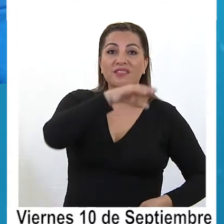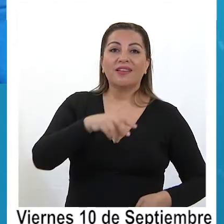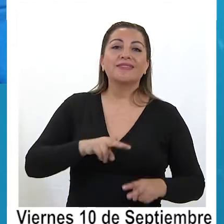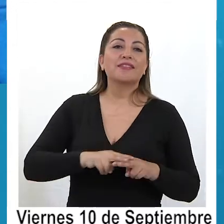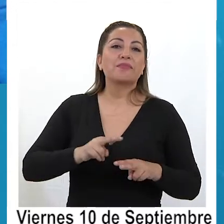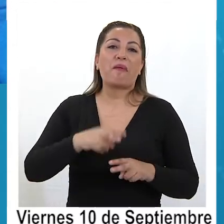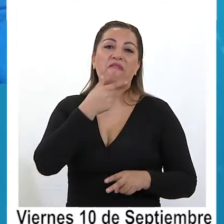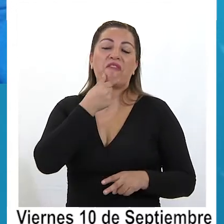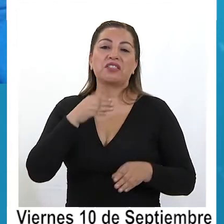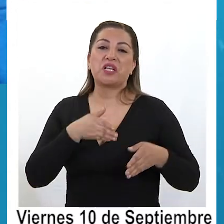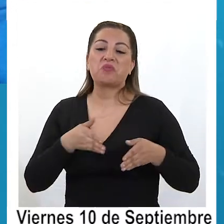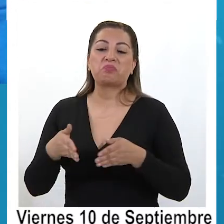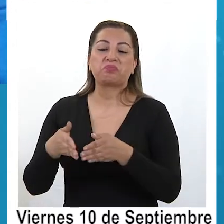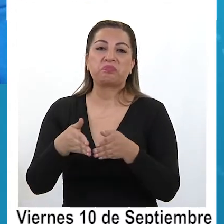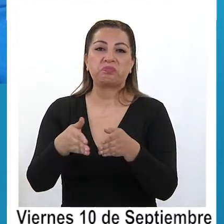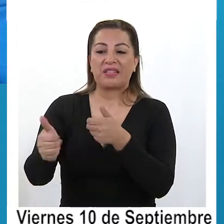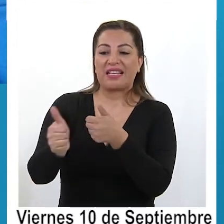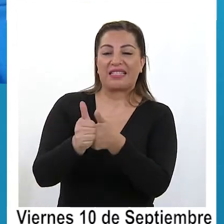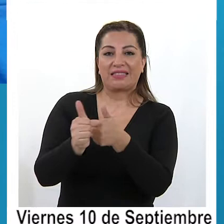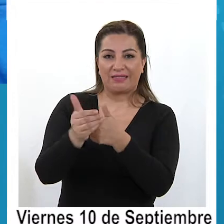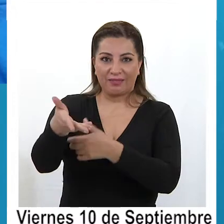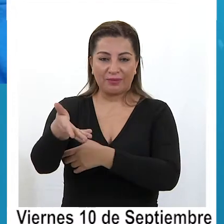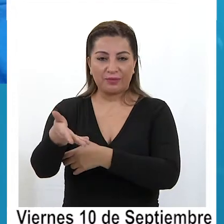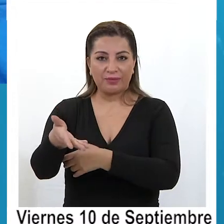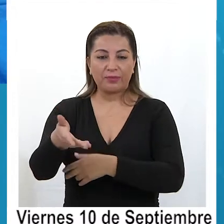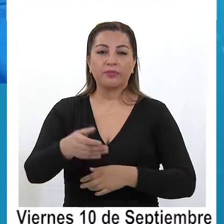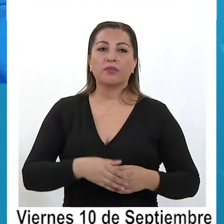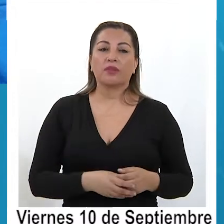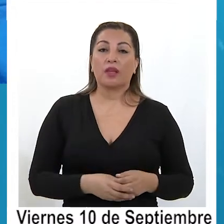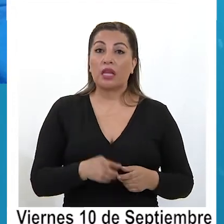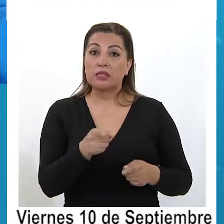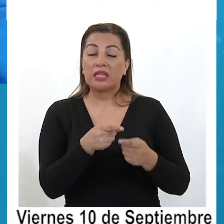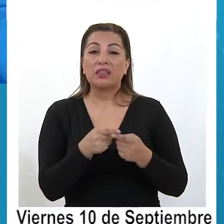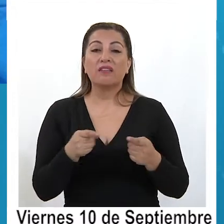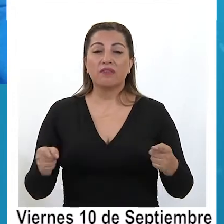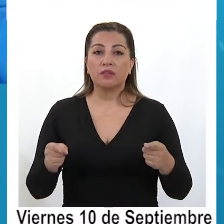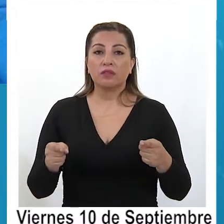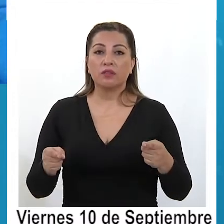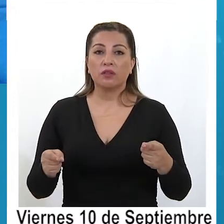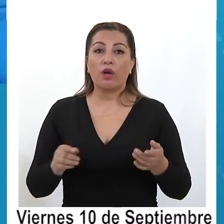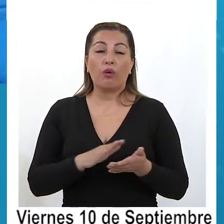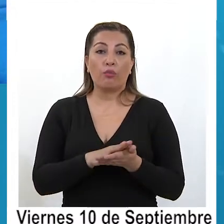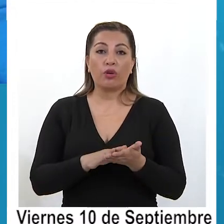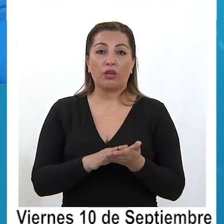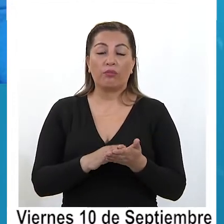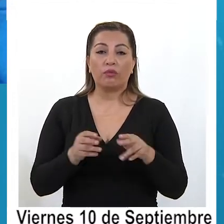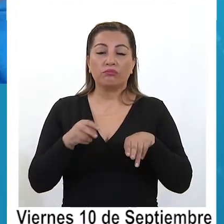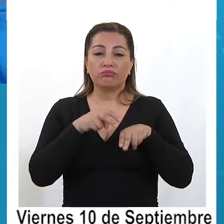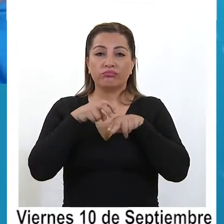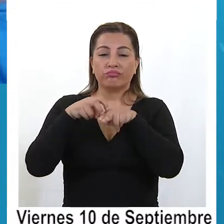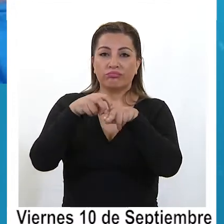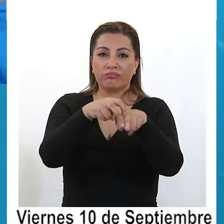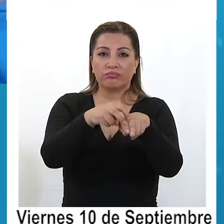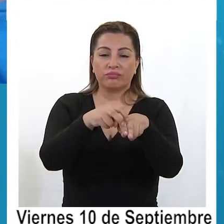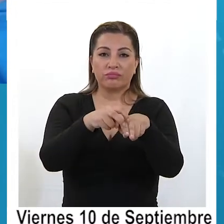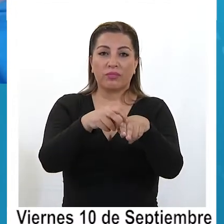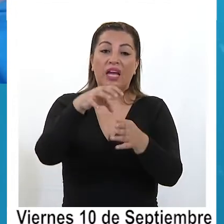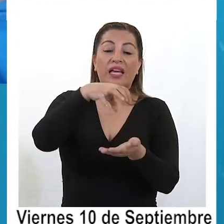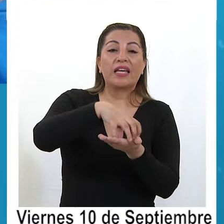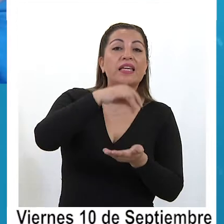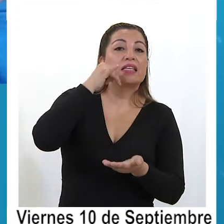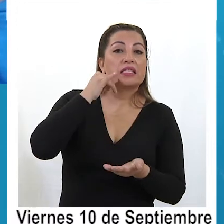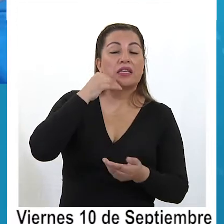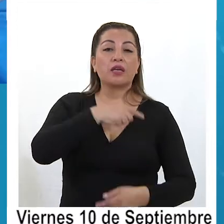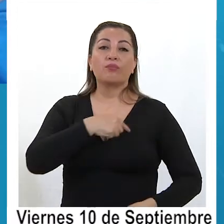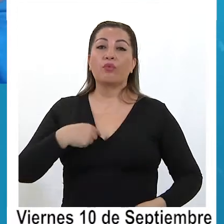por cierto, por esta cercanía inmediata. No así lo que ocurre en el traslado de zonas urbanas hasta las zonas de Iquique,